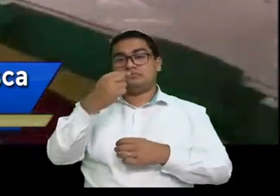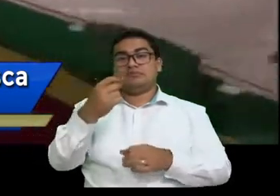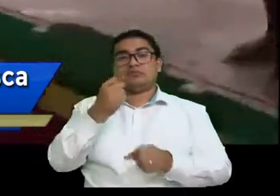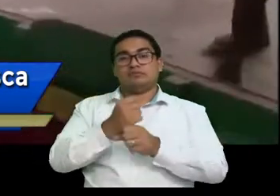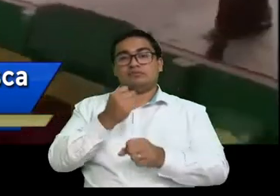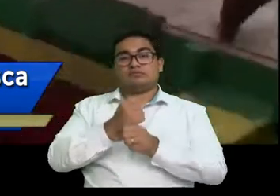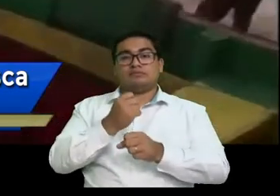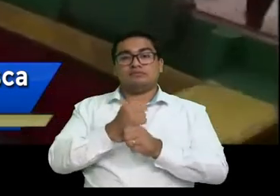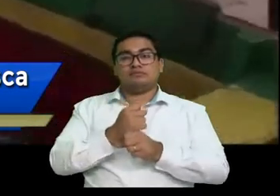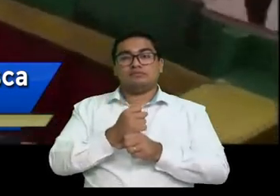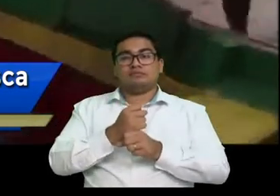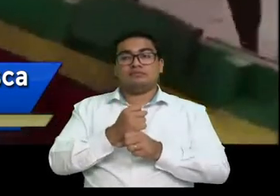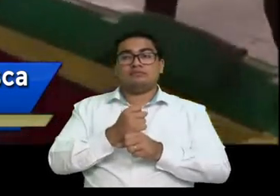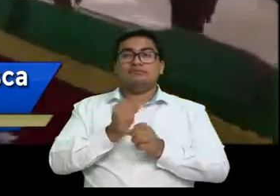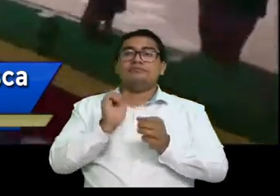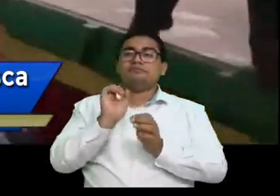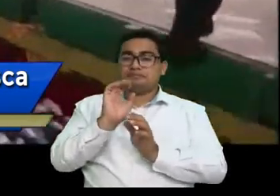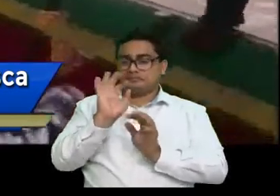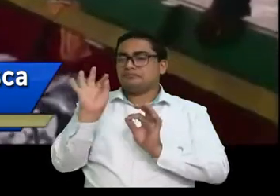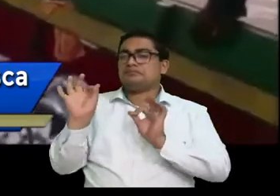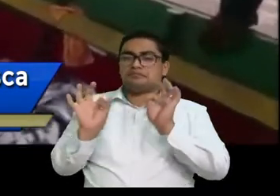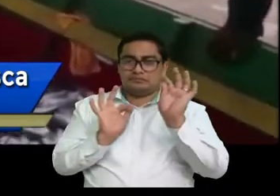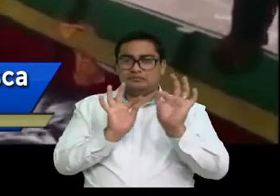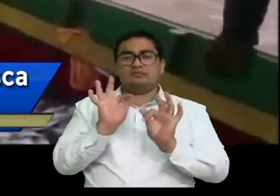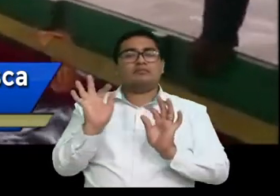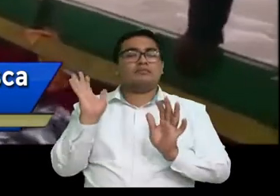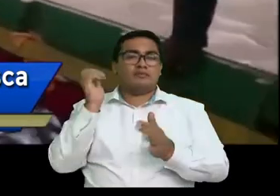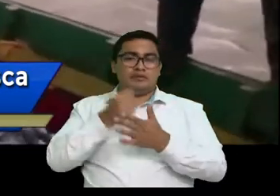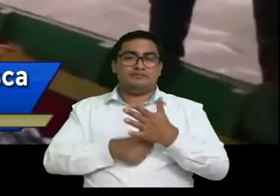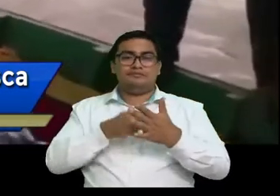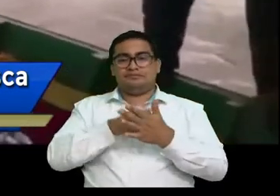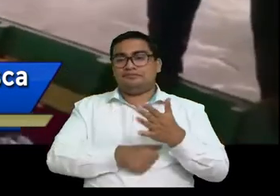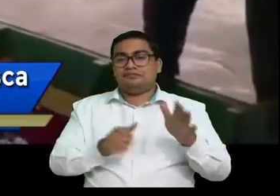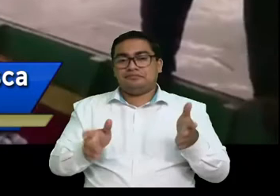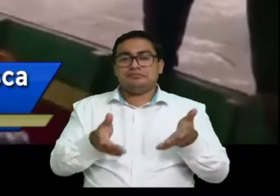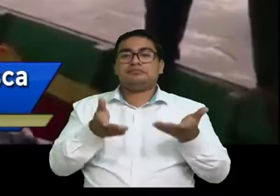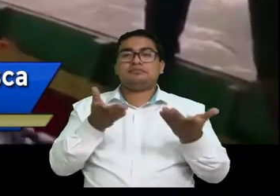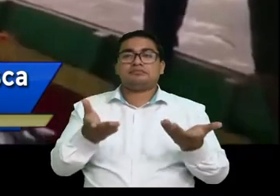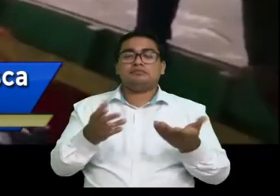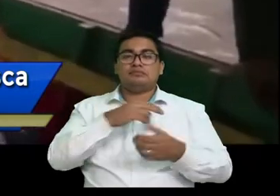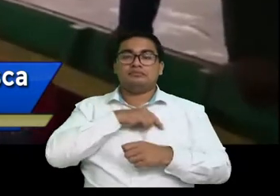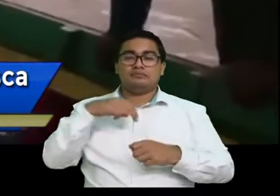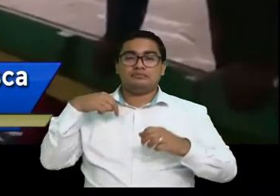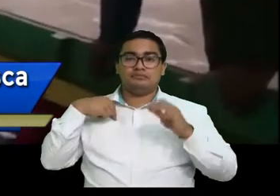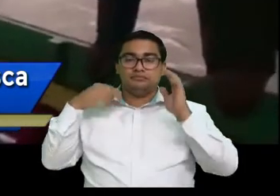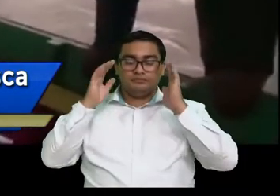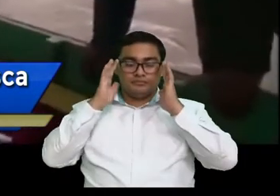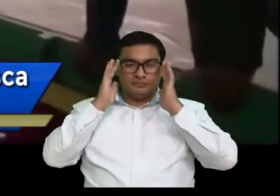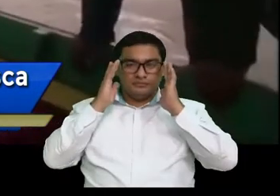camaronicultura, con algunos esfuerzos que estábamos impulsando nosotros